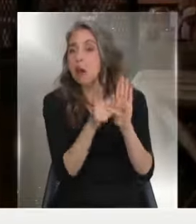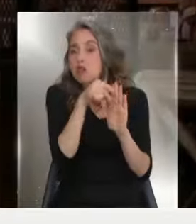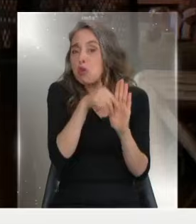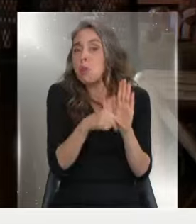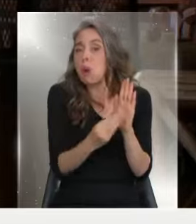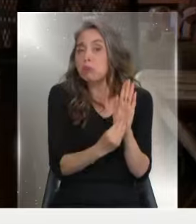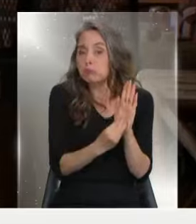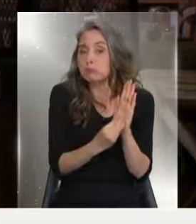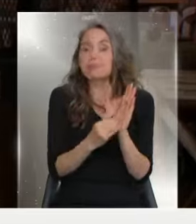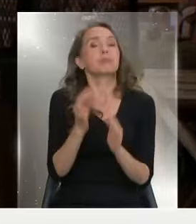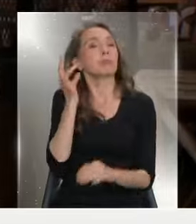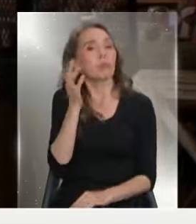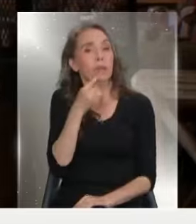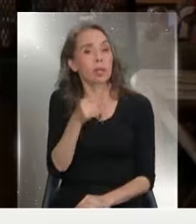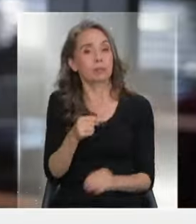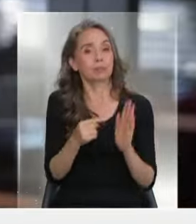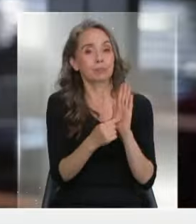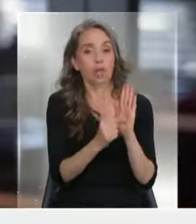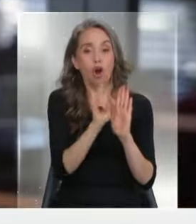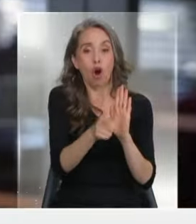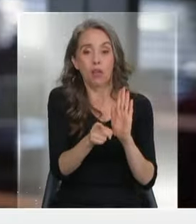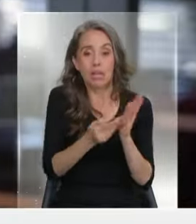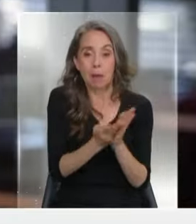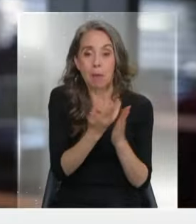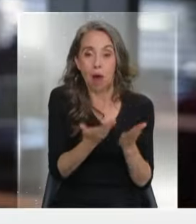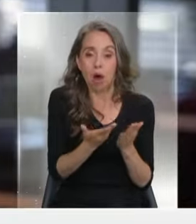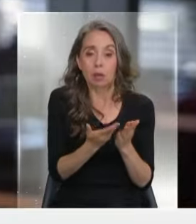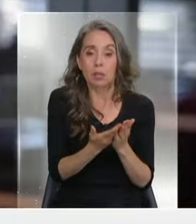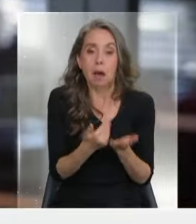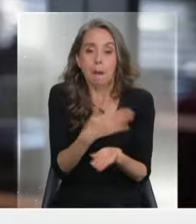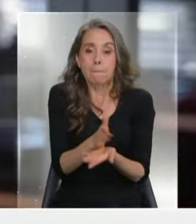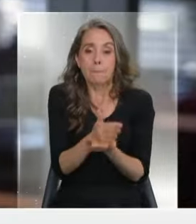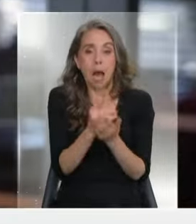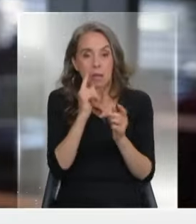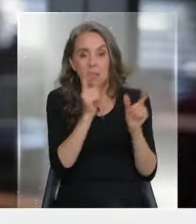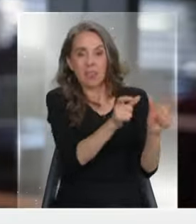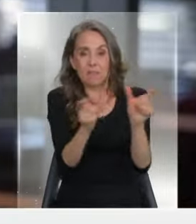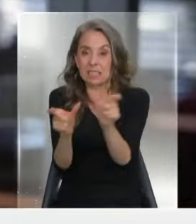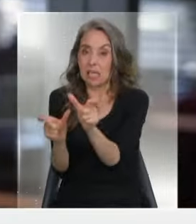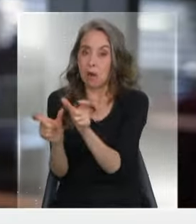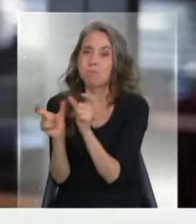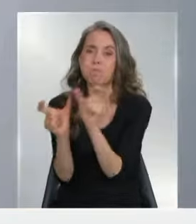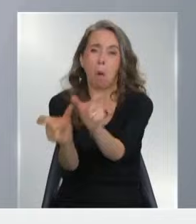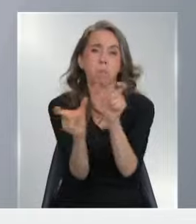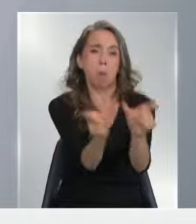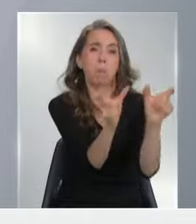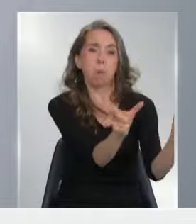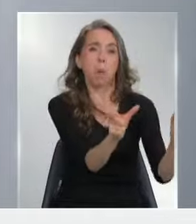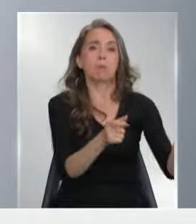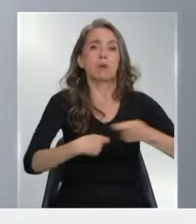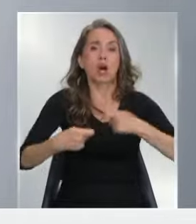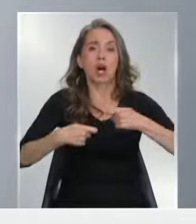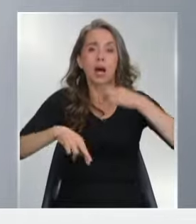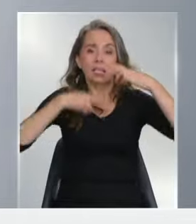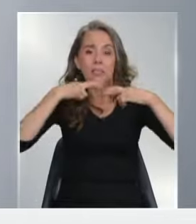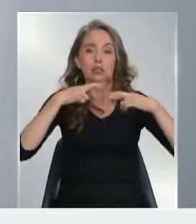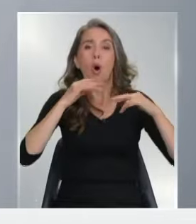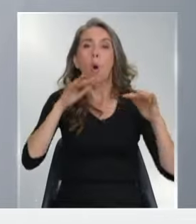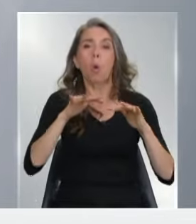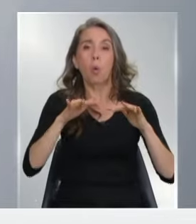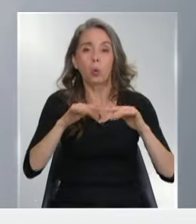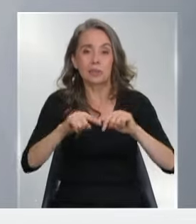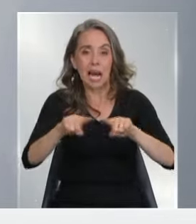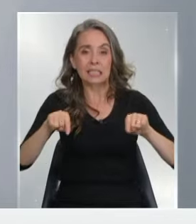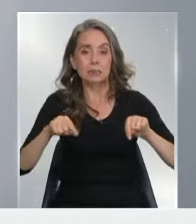y también conforme a la ordenanza vigente, iniciamos un fuerte plan de fiscalización y control a los locales para que volvieran a ocupar los